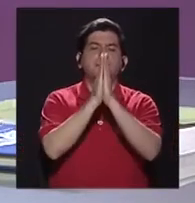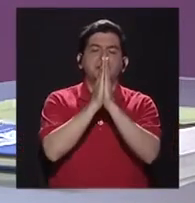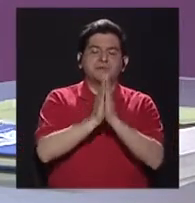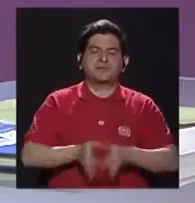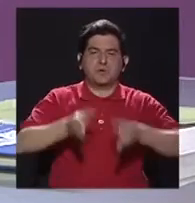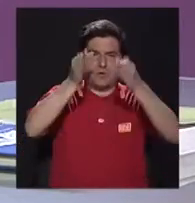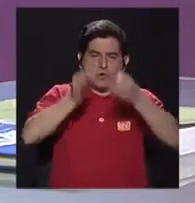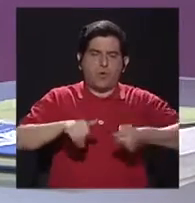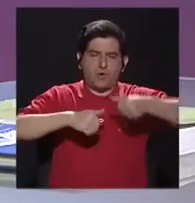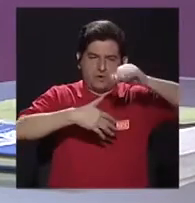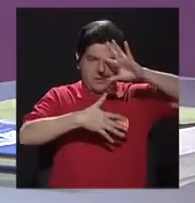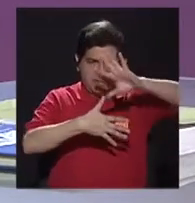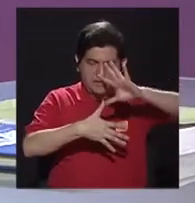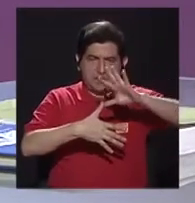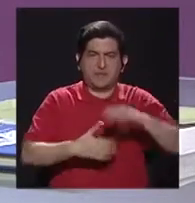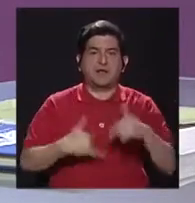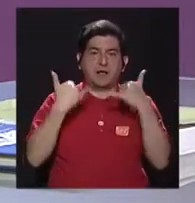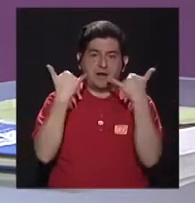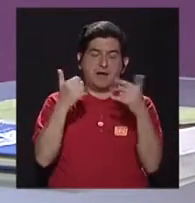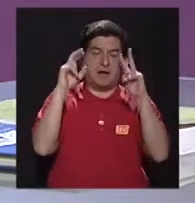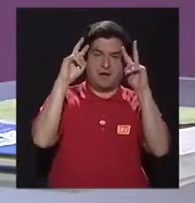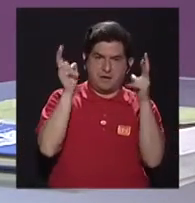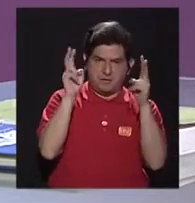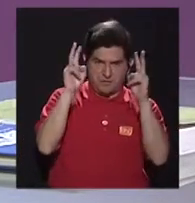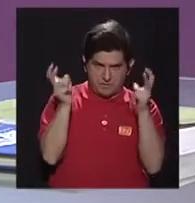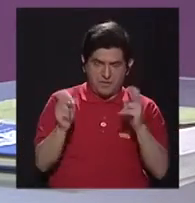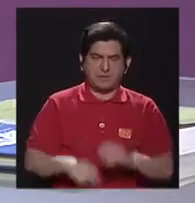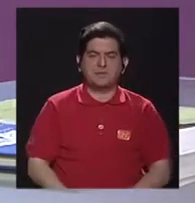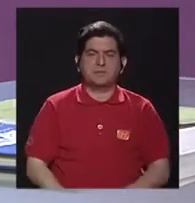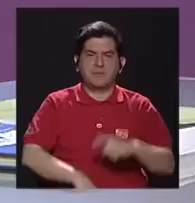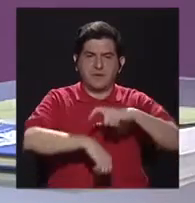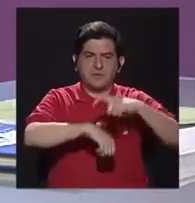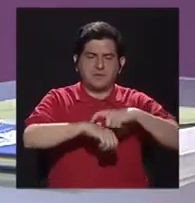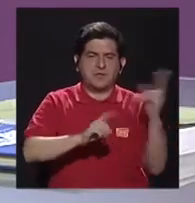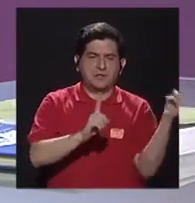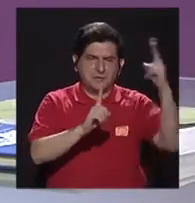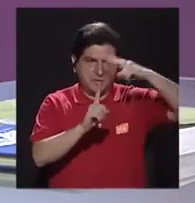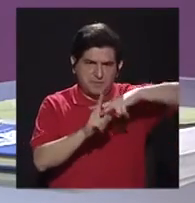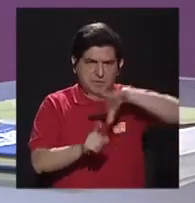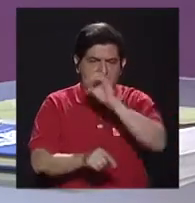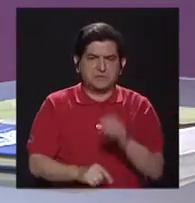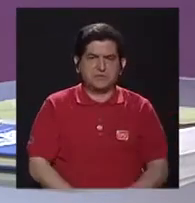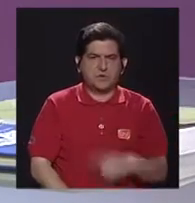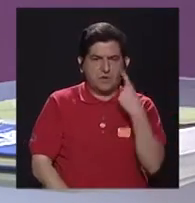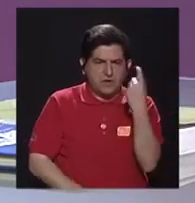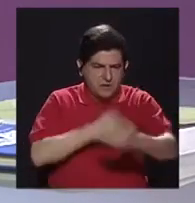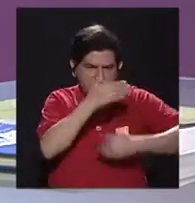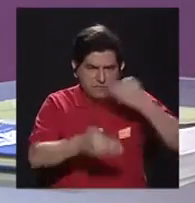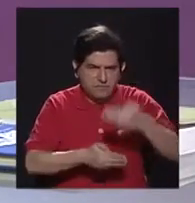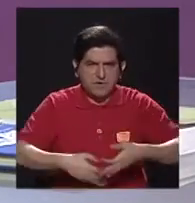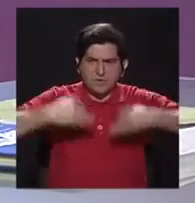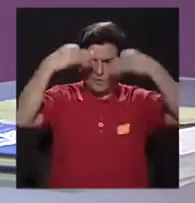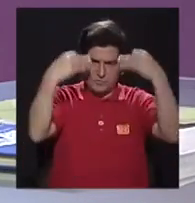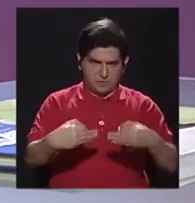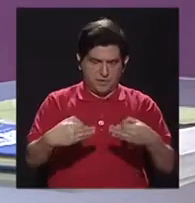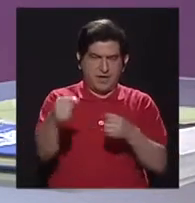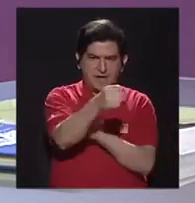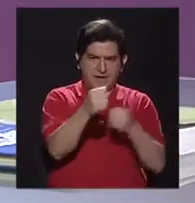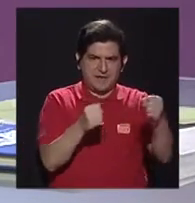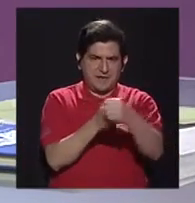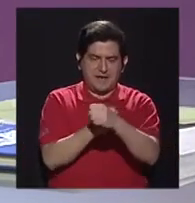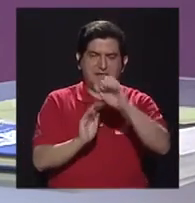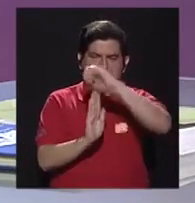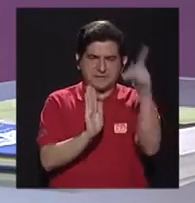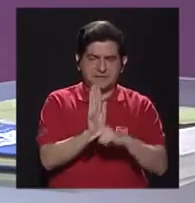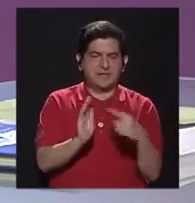Corte Interamericana que está conociendo este tema en una fase de ejecución y fiscalización de la sentencia. La misma Sala Cuarta ha